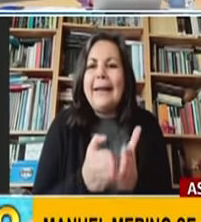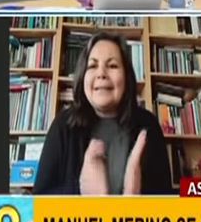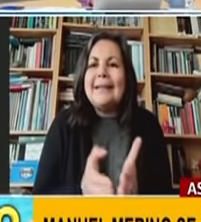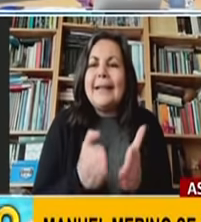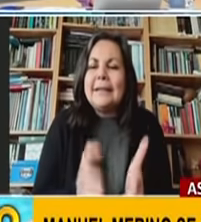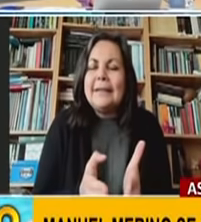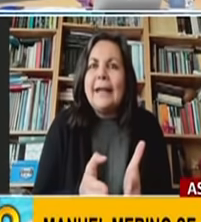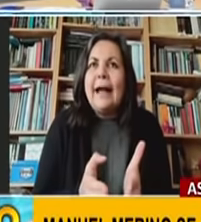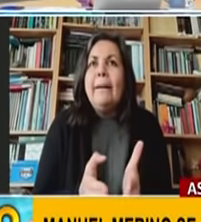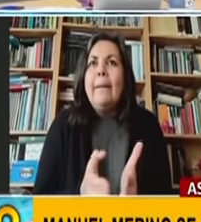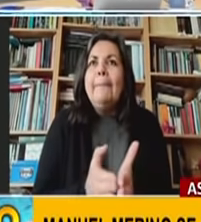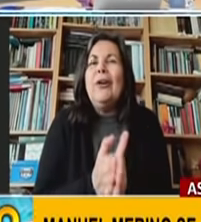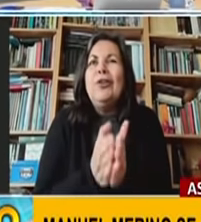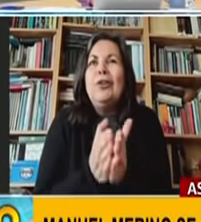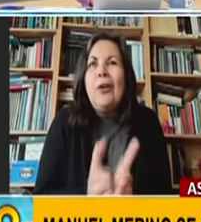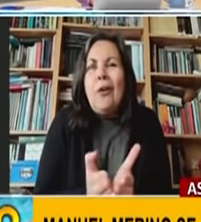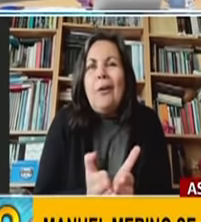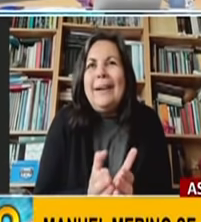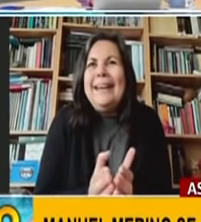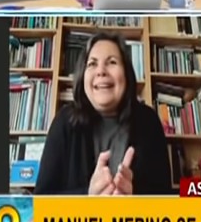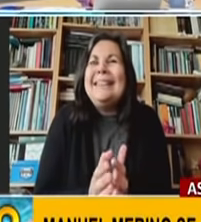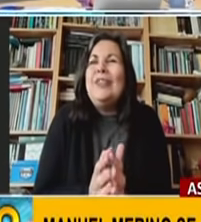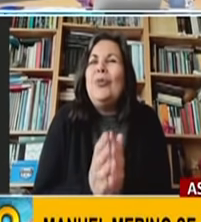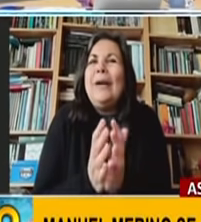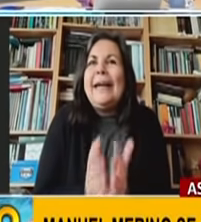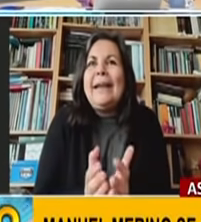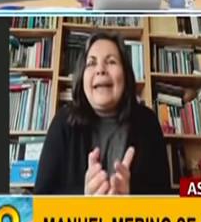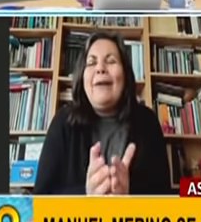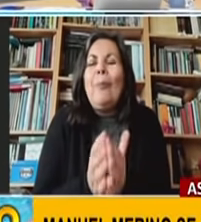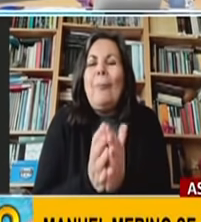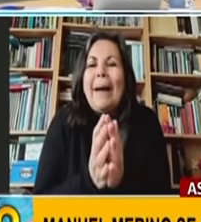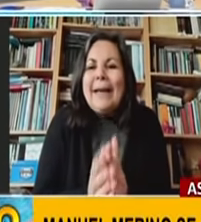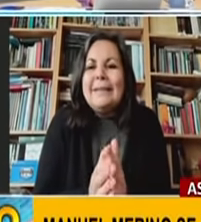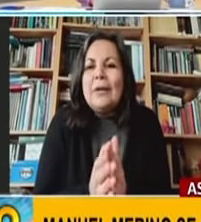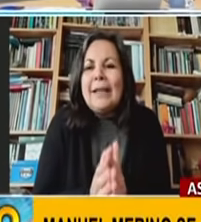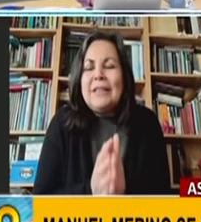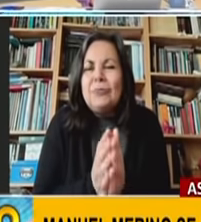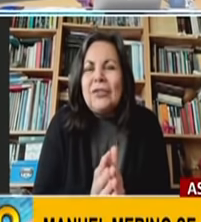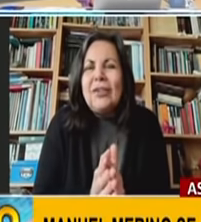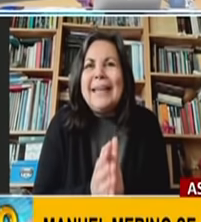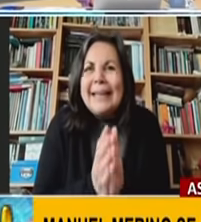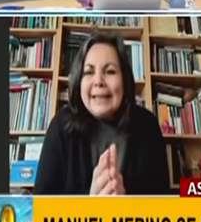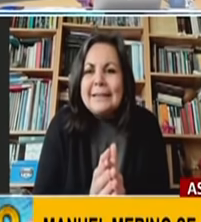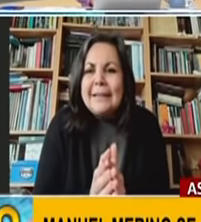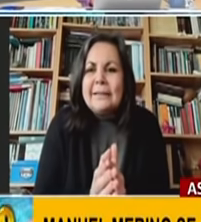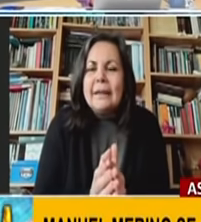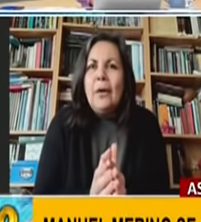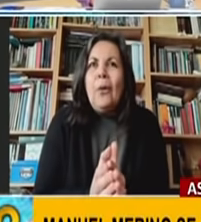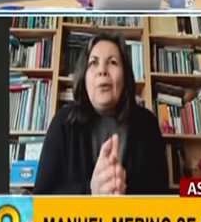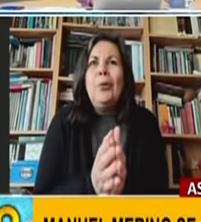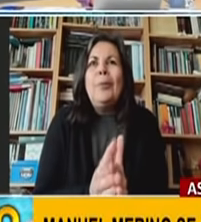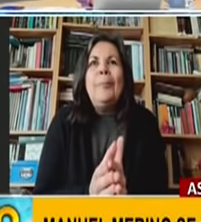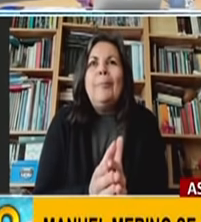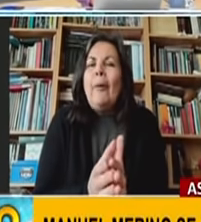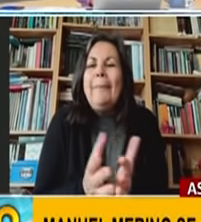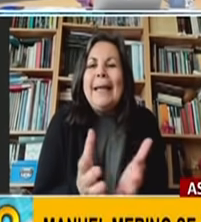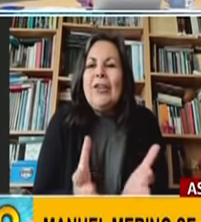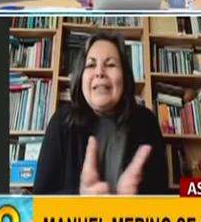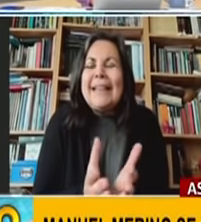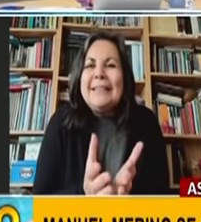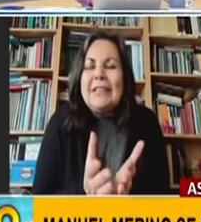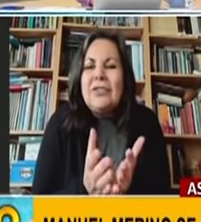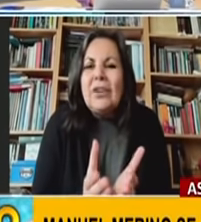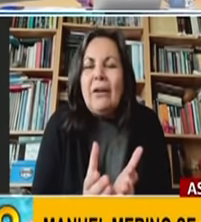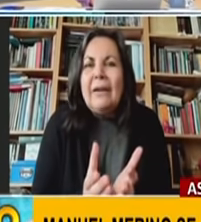declarar, etcétera, etcétera, pero no instituir en un país, en una situación de crisis, un momento